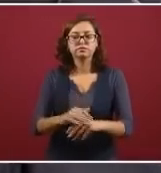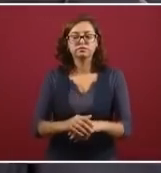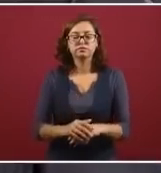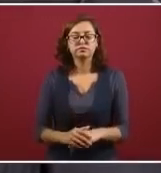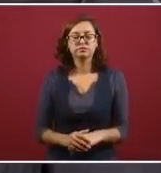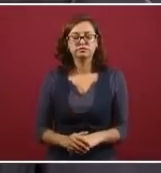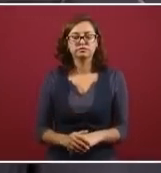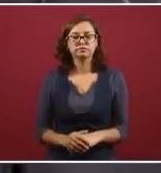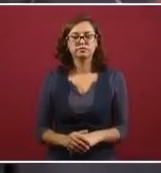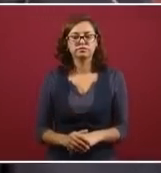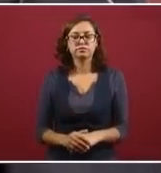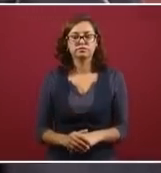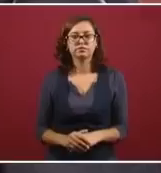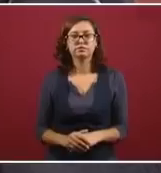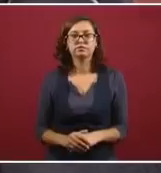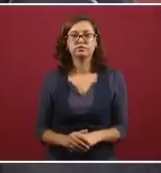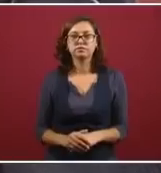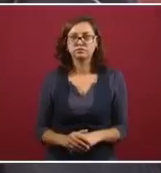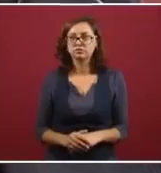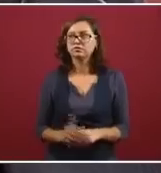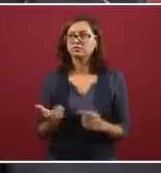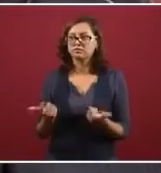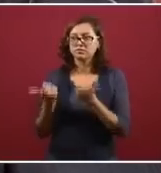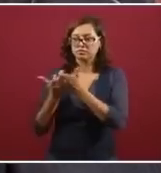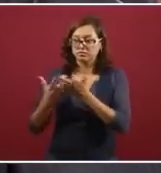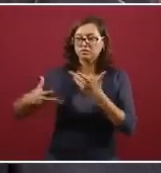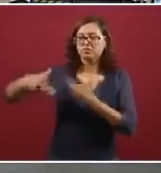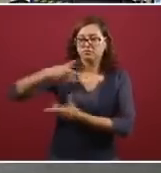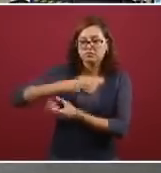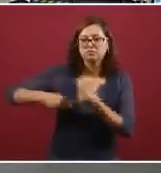haya un mayor crecimiento económico,